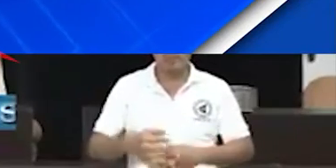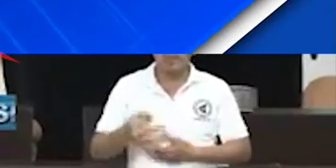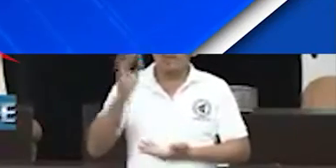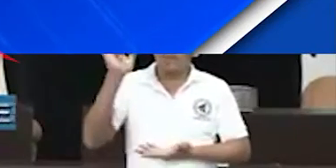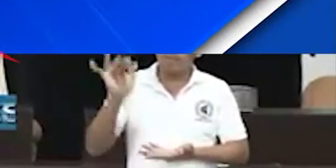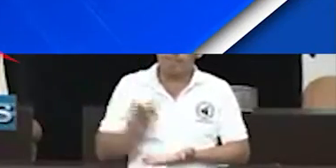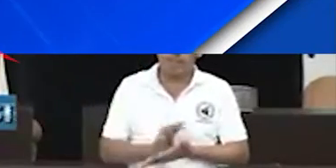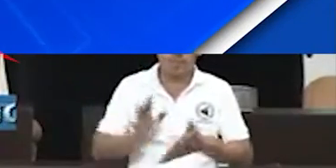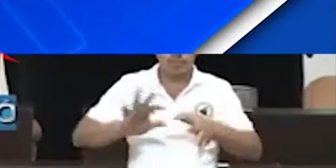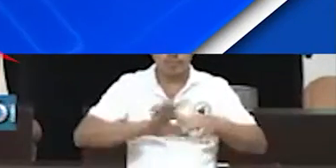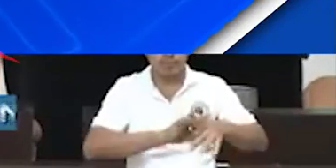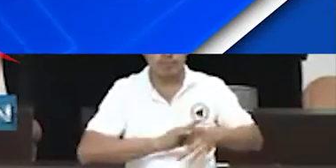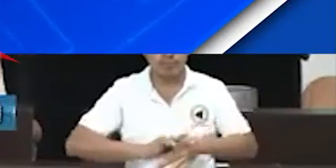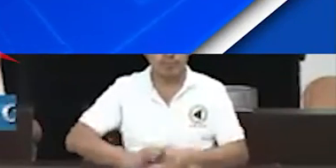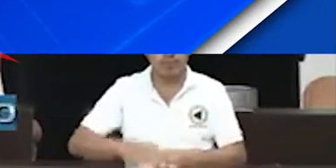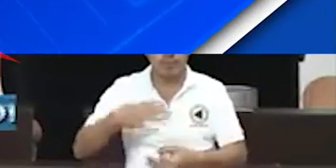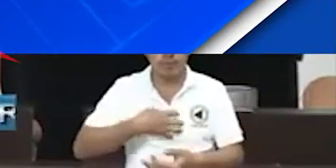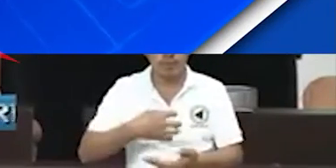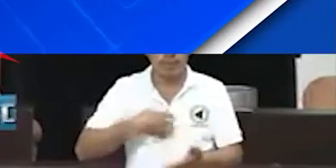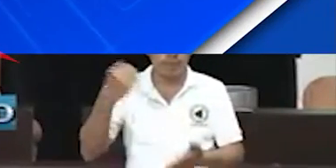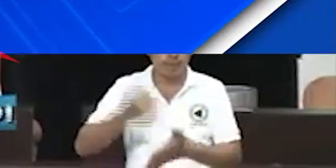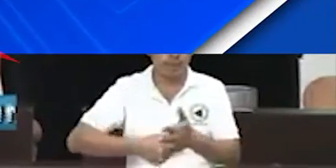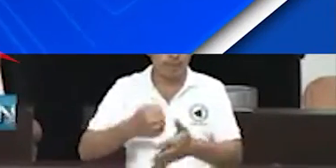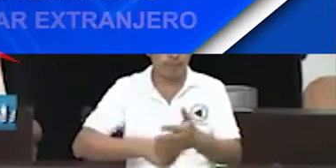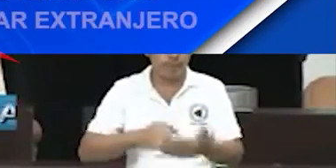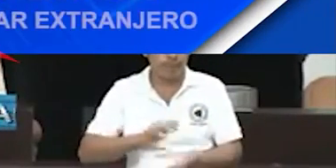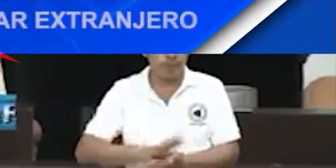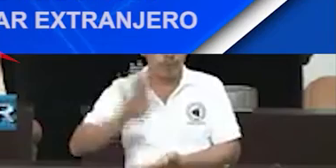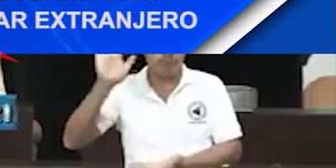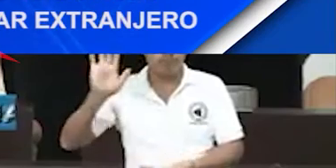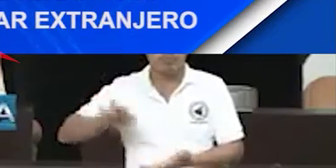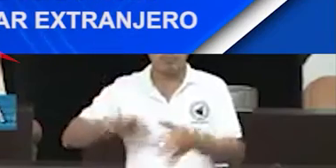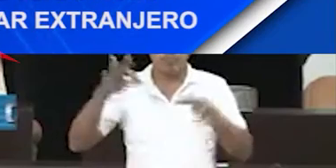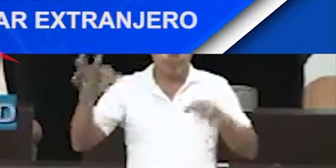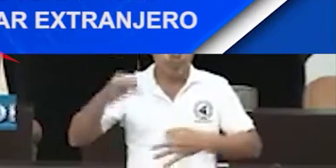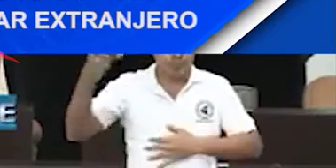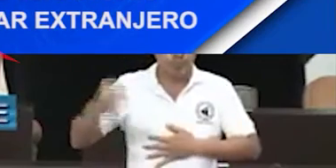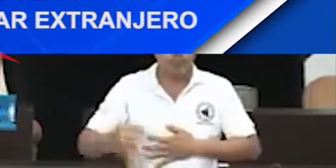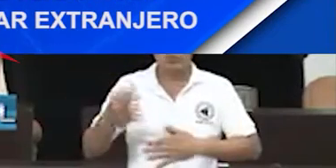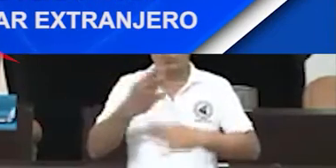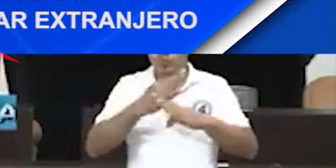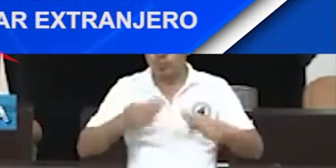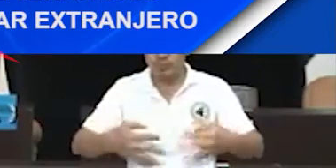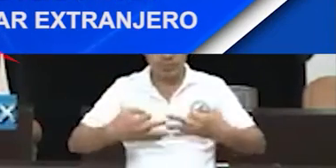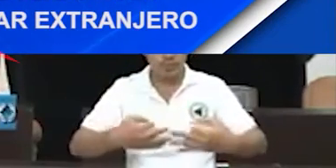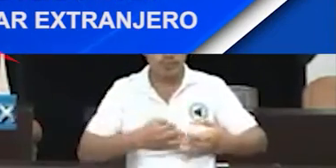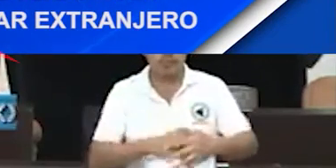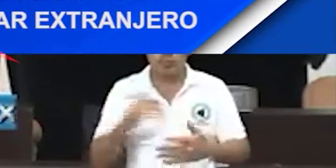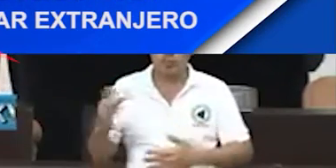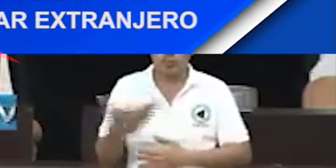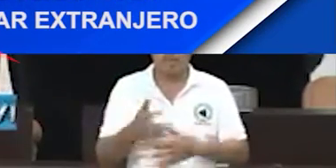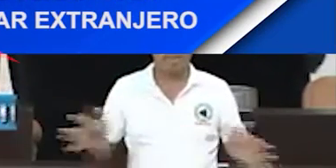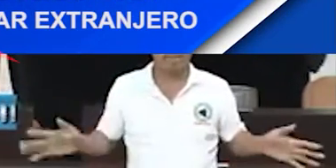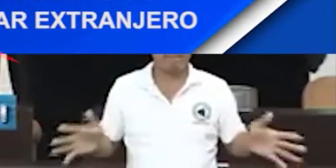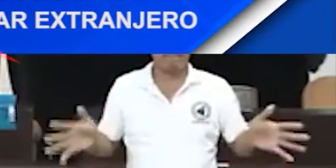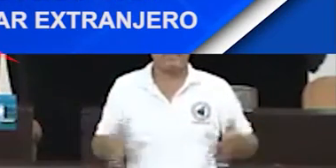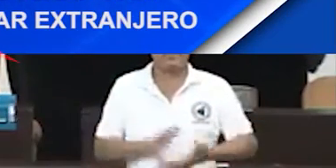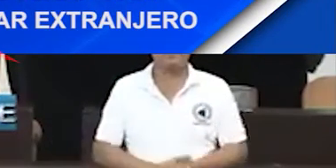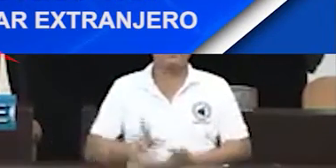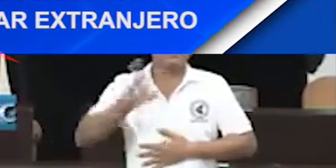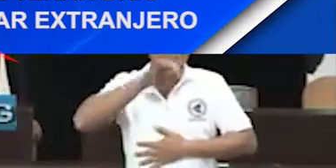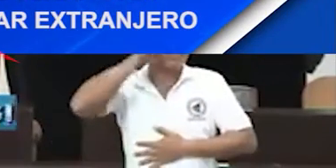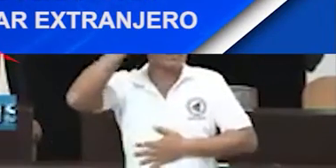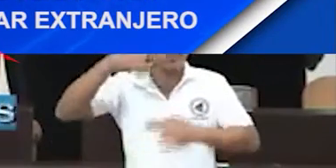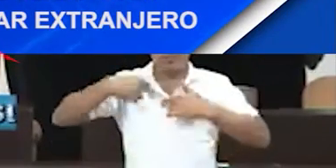espíritu de unidad, con base al compromiso irrenunciable de asegurar el bien común, la promoción del